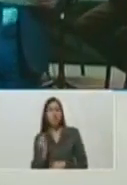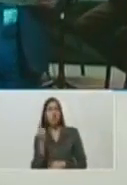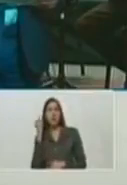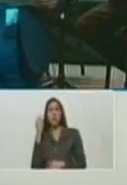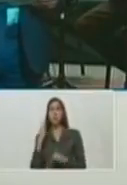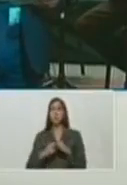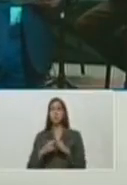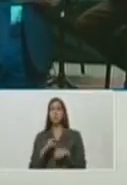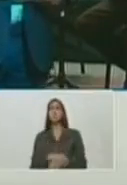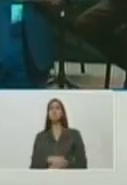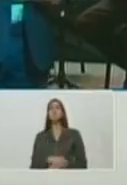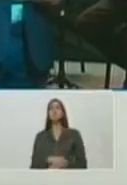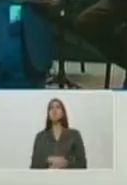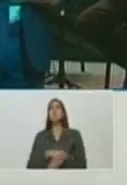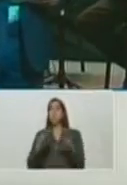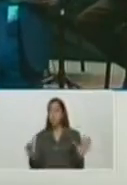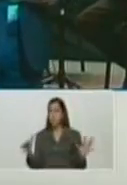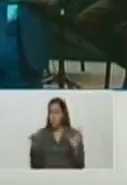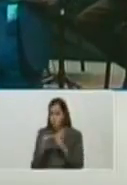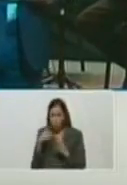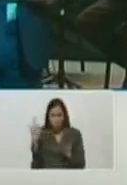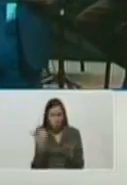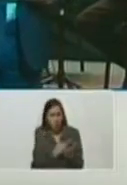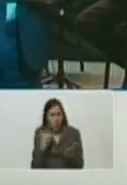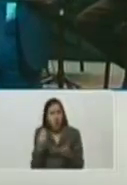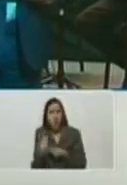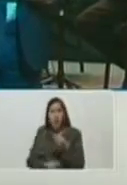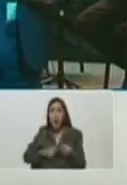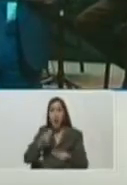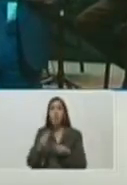Es una semblanza, obra analítica.